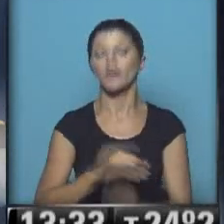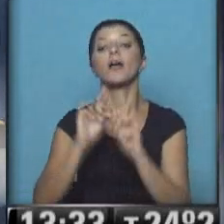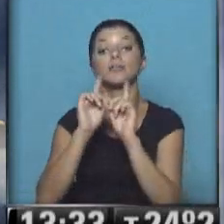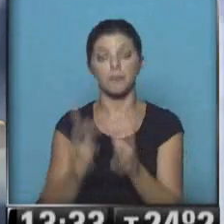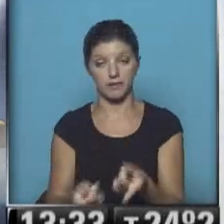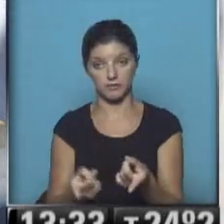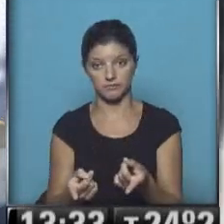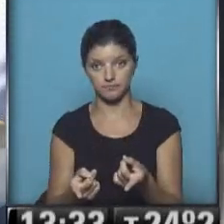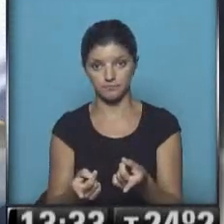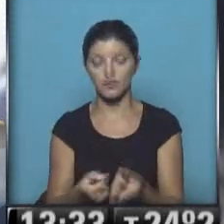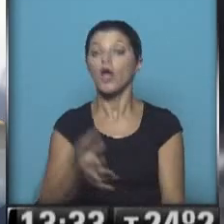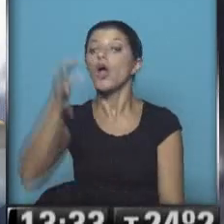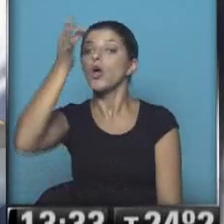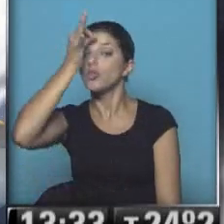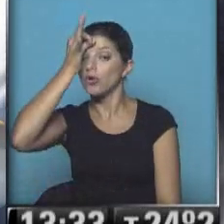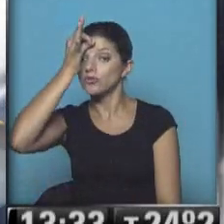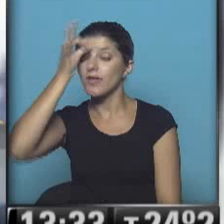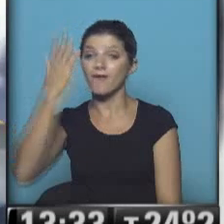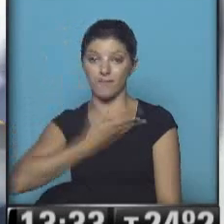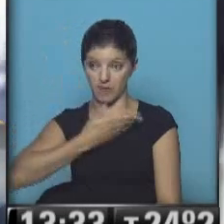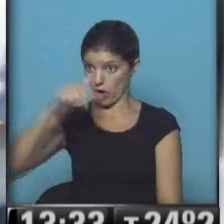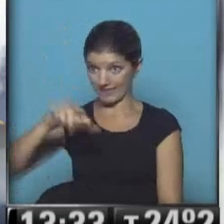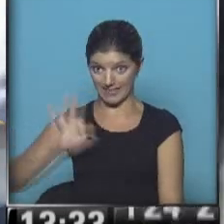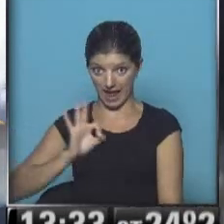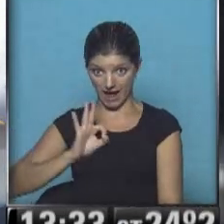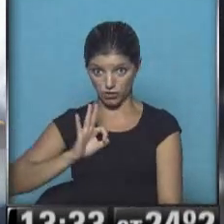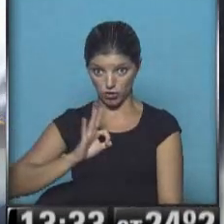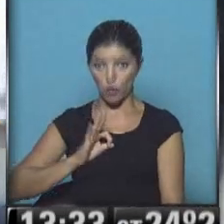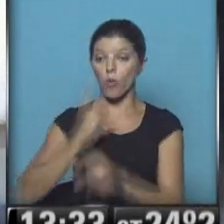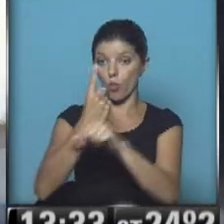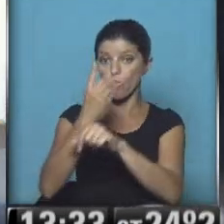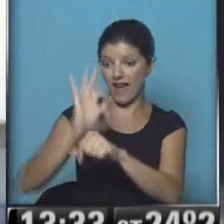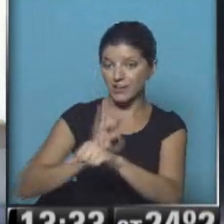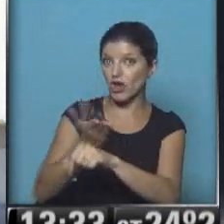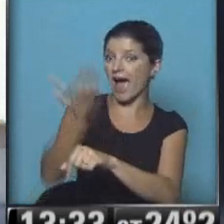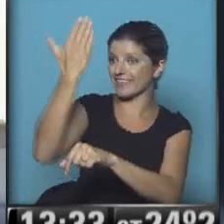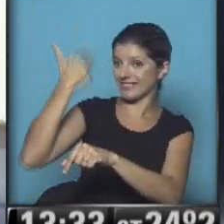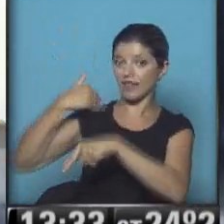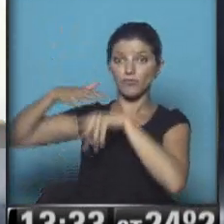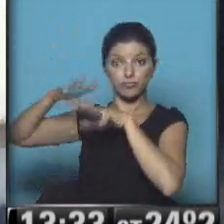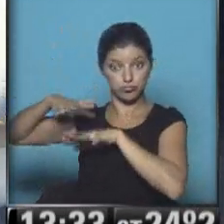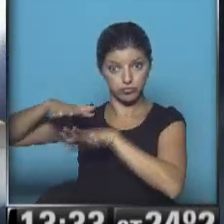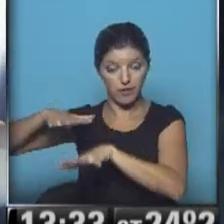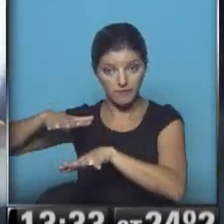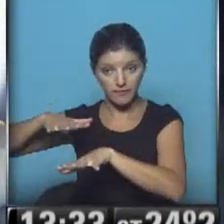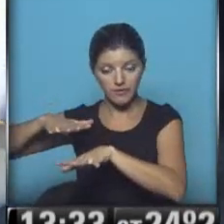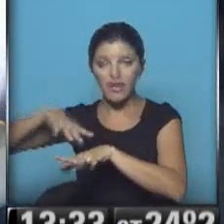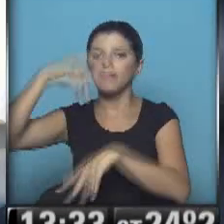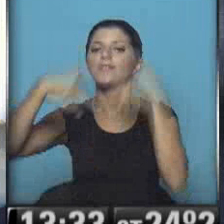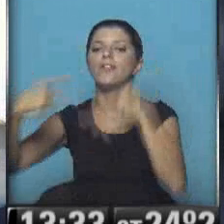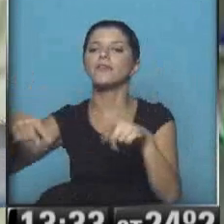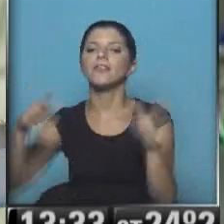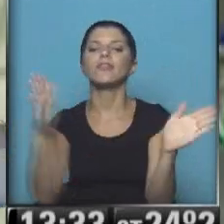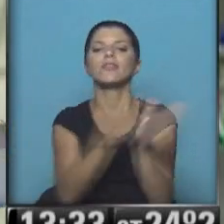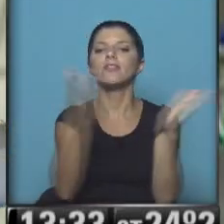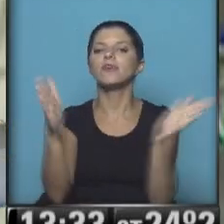el 12 de febrero o sea este año cuando se cumplió un año de las movilizaciones del año pasado varios editoriales de